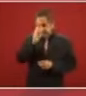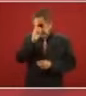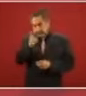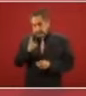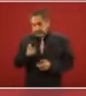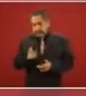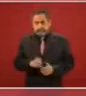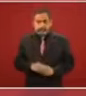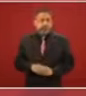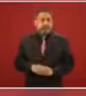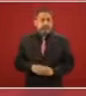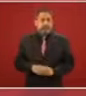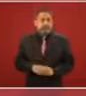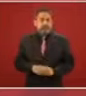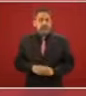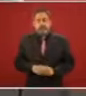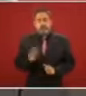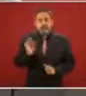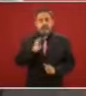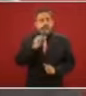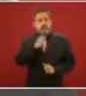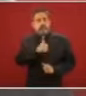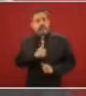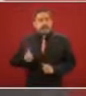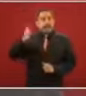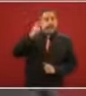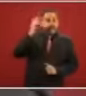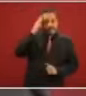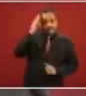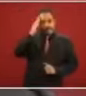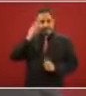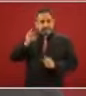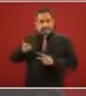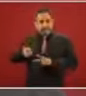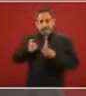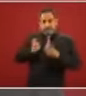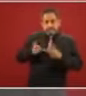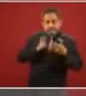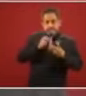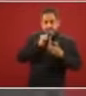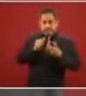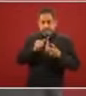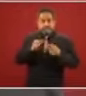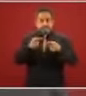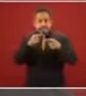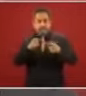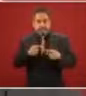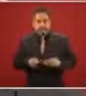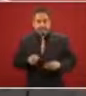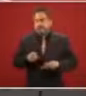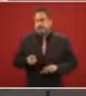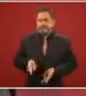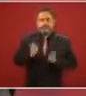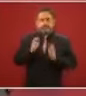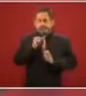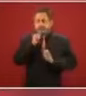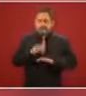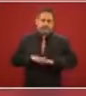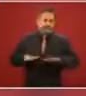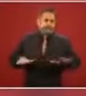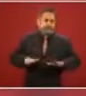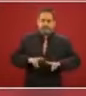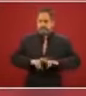Entonces, si no se roba arriba, no se permite el robo